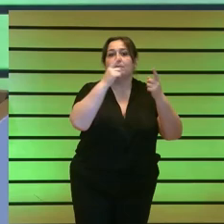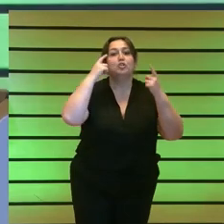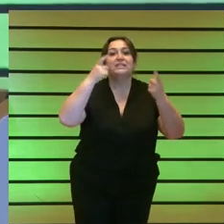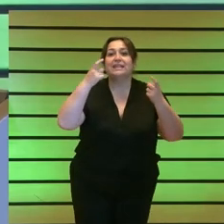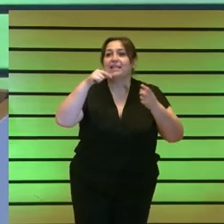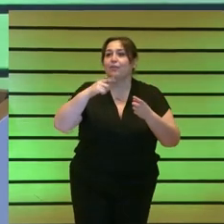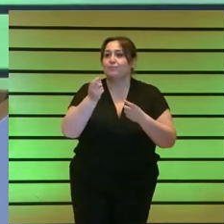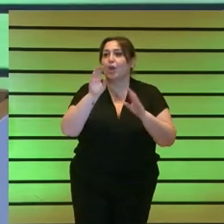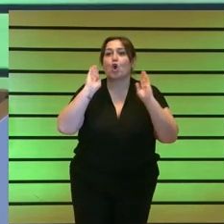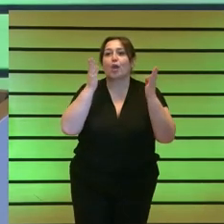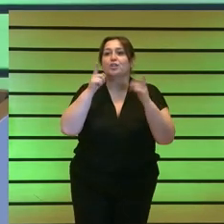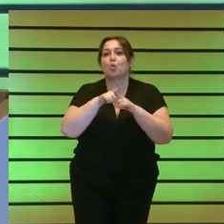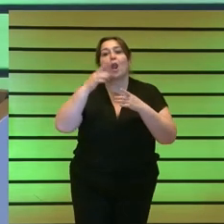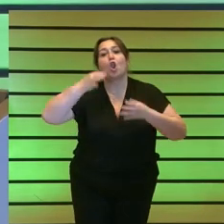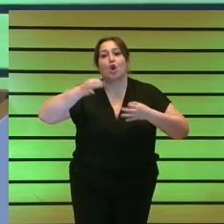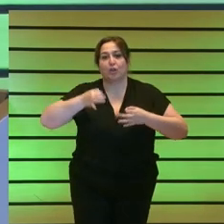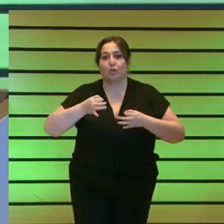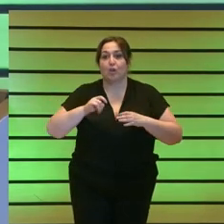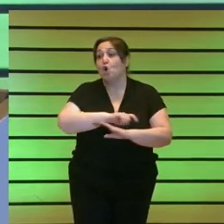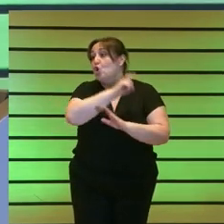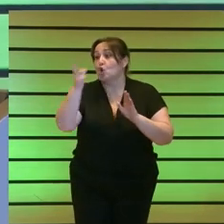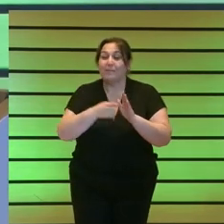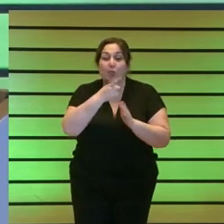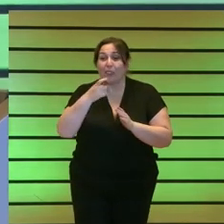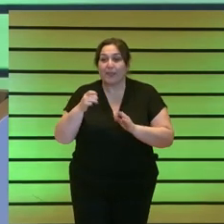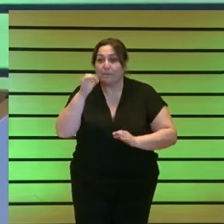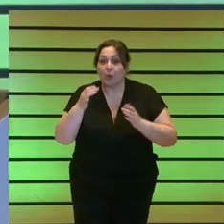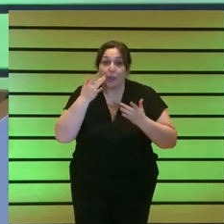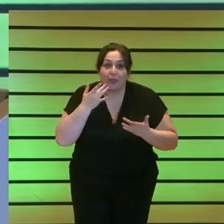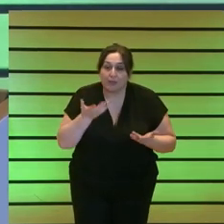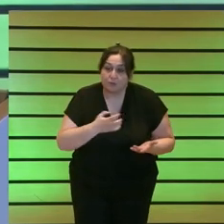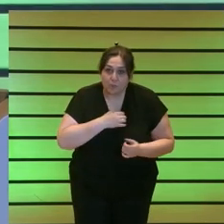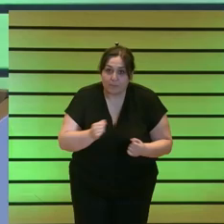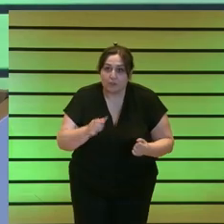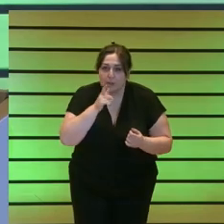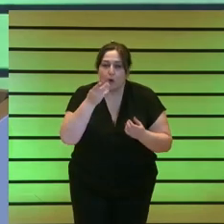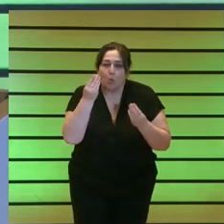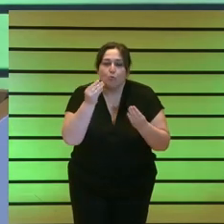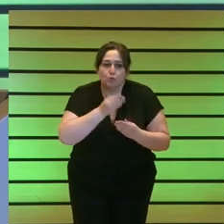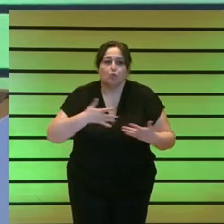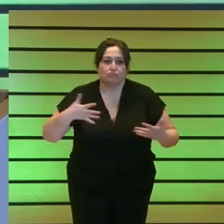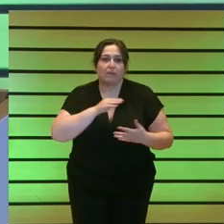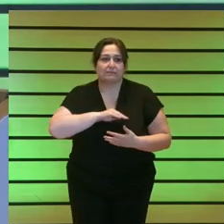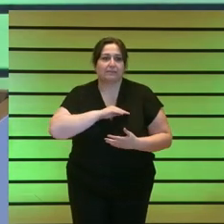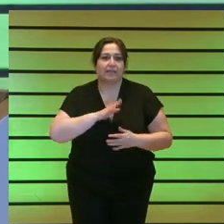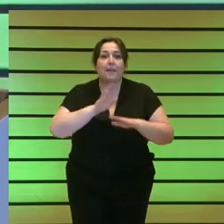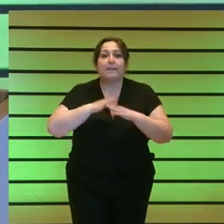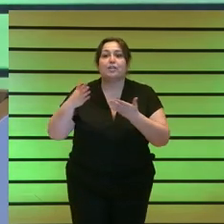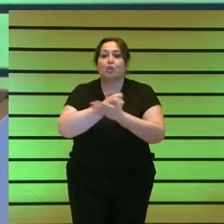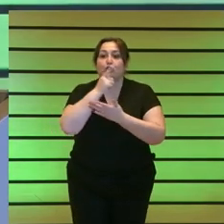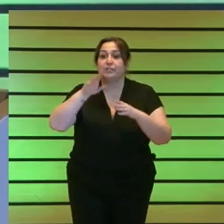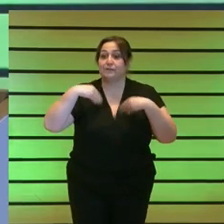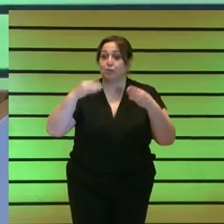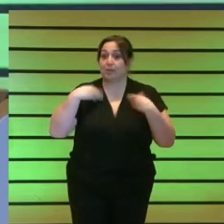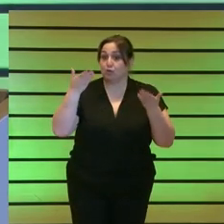ha sido posible no que no ha sido completa Pero ha sido grande y también un poco para que todos disfrutemos hoy de